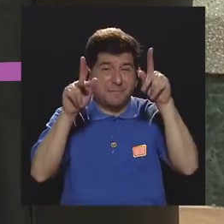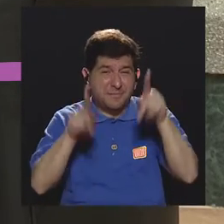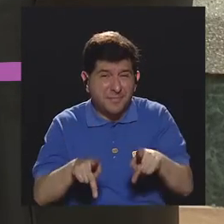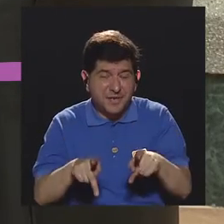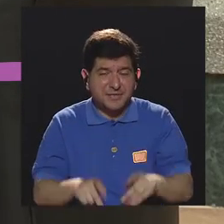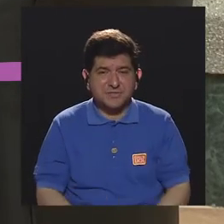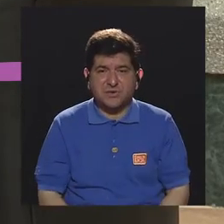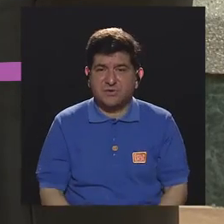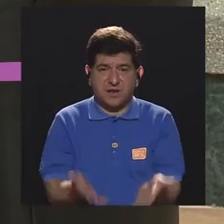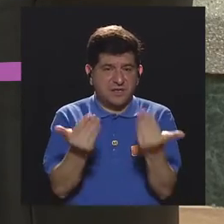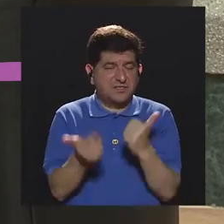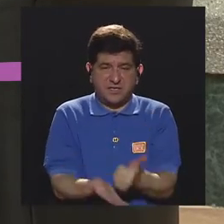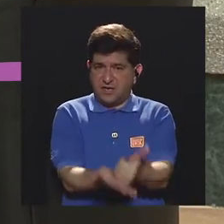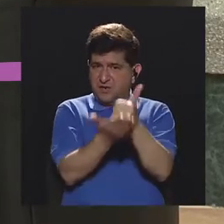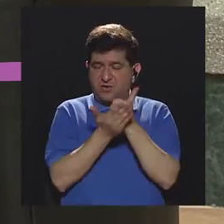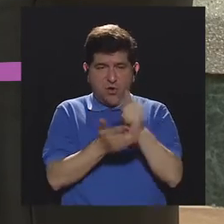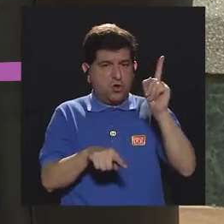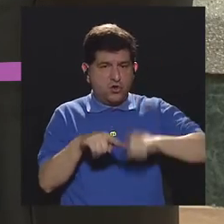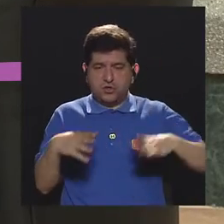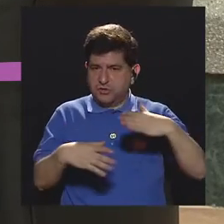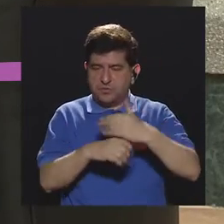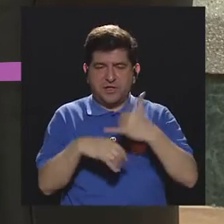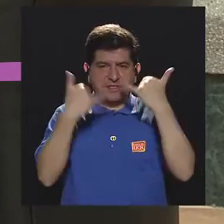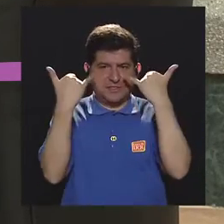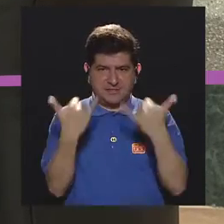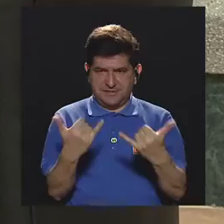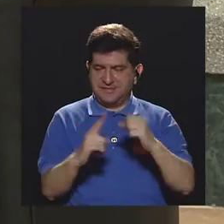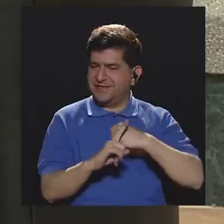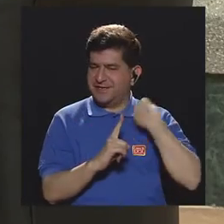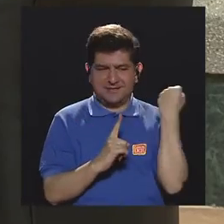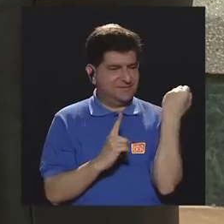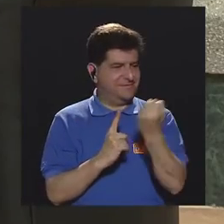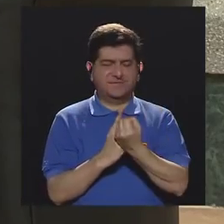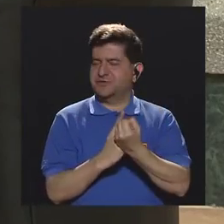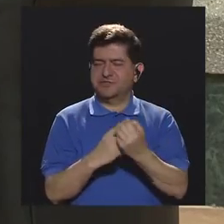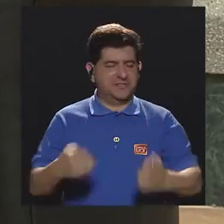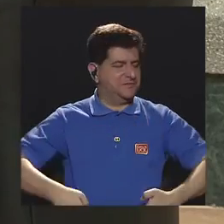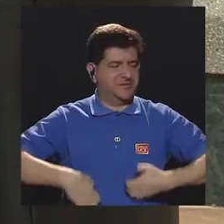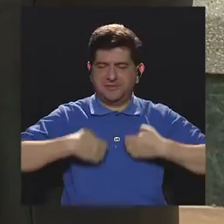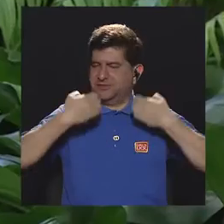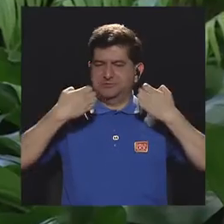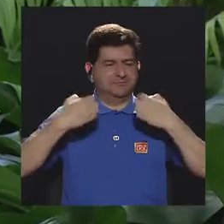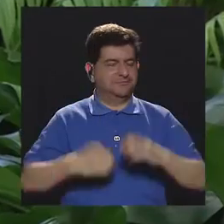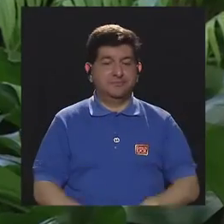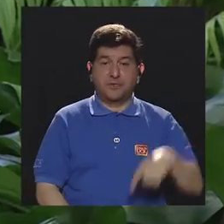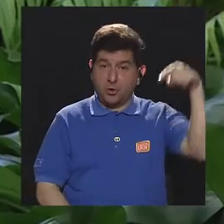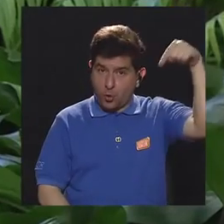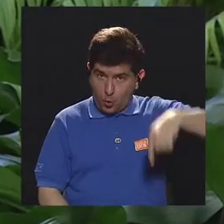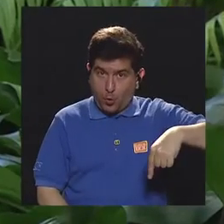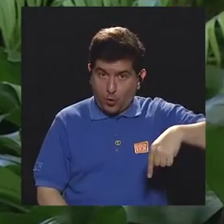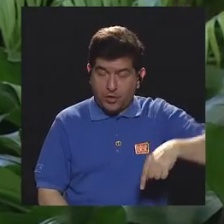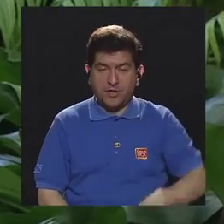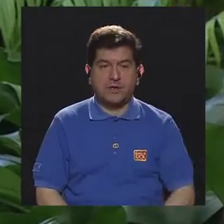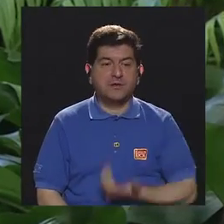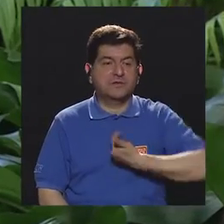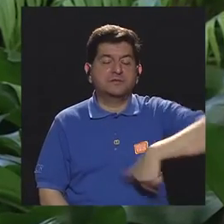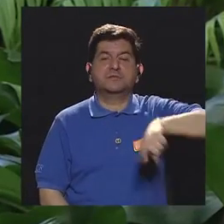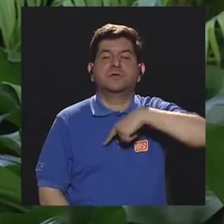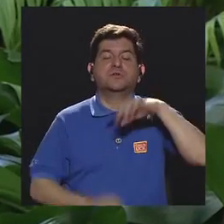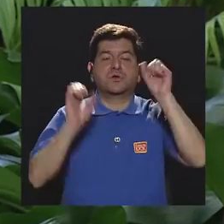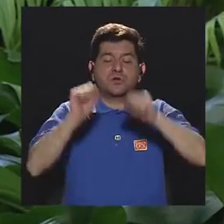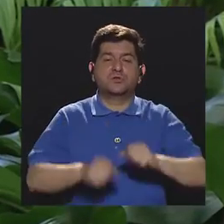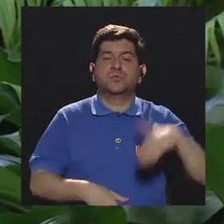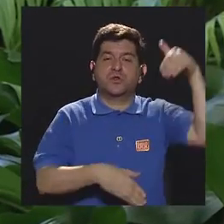que una persona, si no quiere ayuda, no se puede hacer nada, ya eso no existe. Hoy en día, si